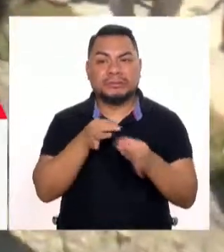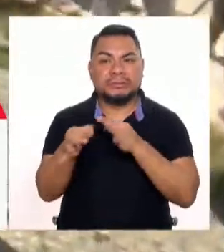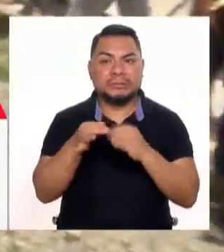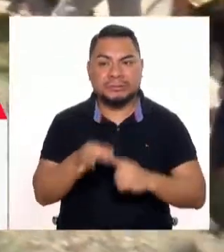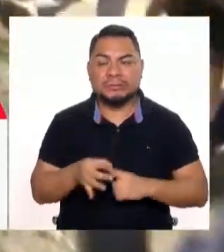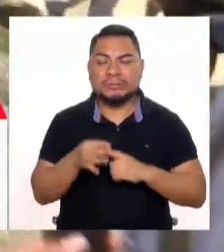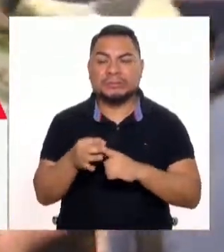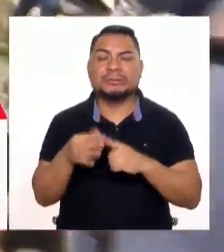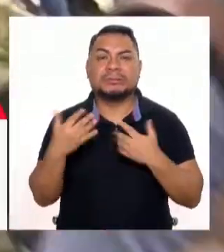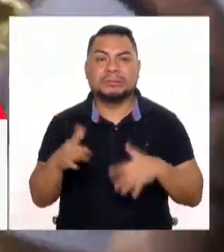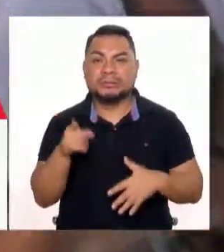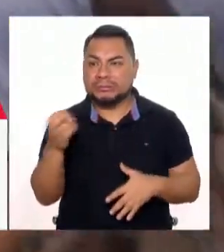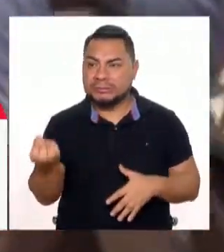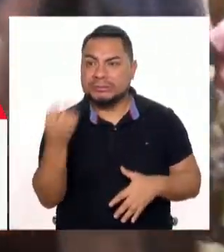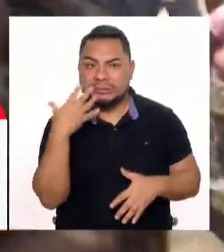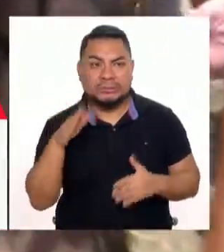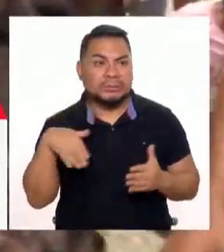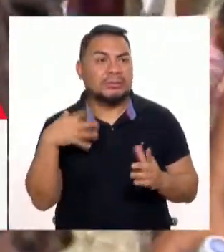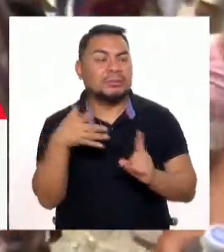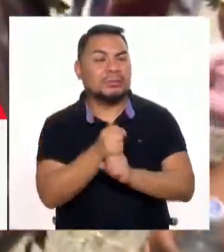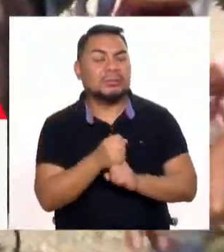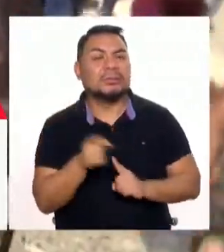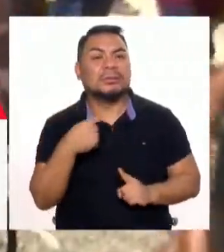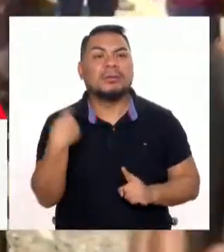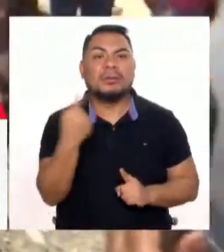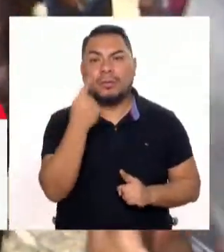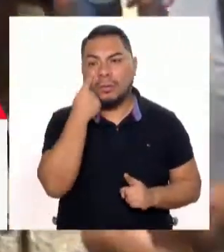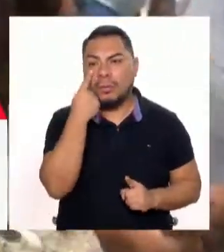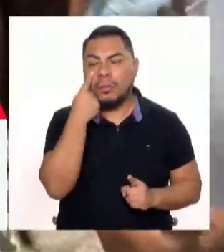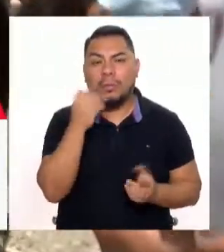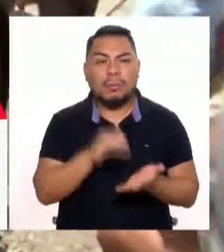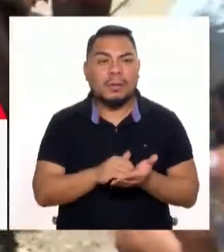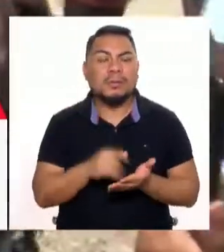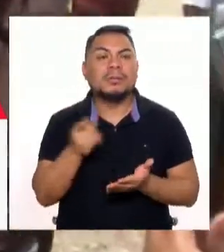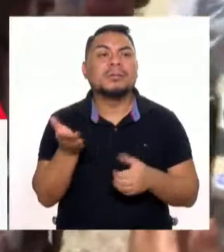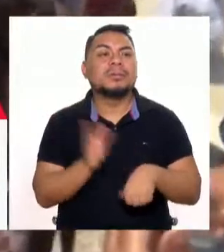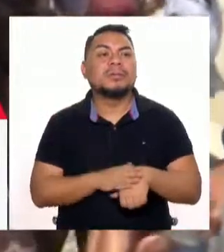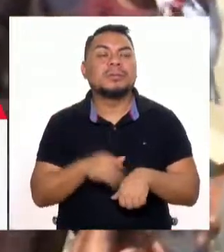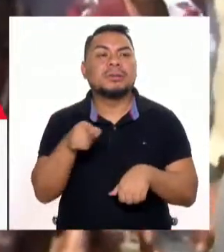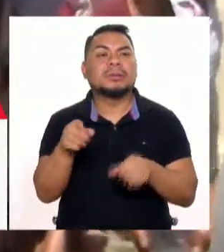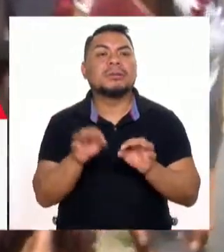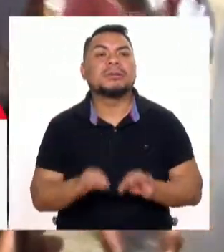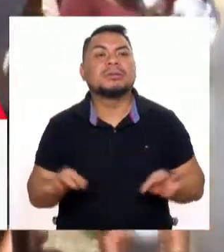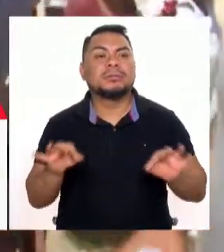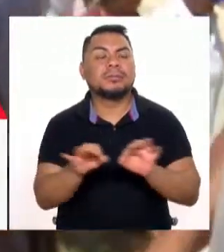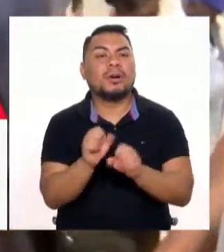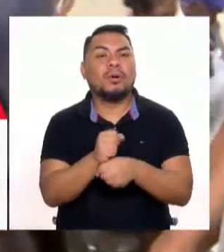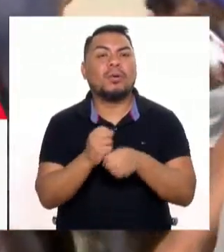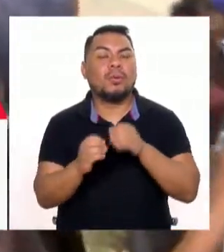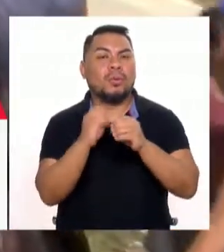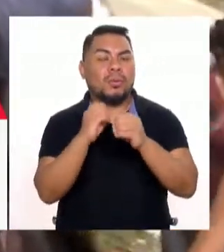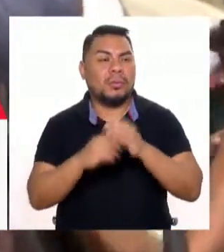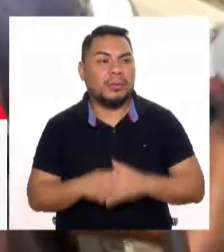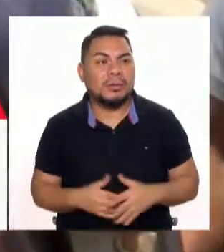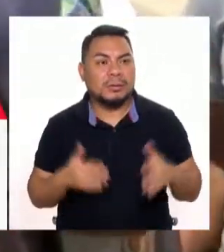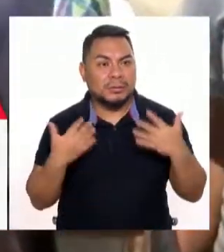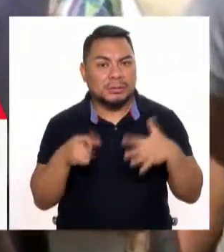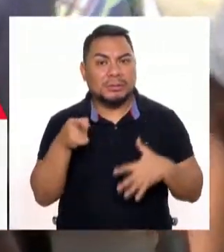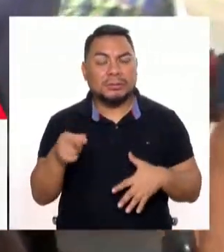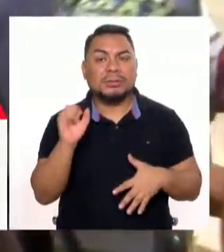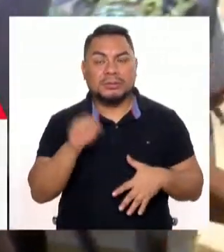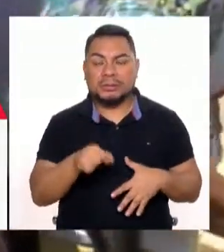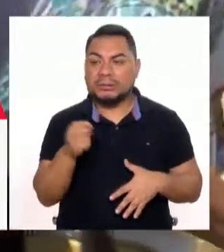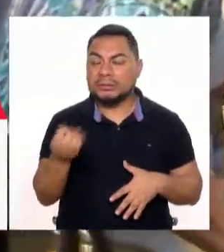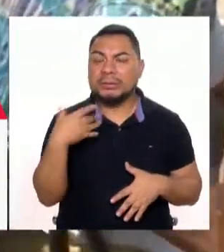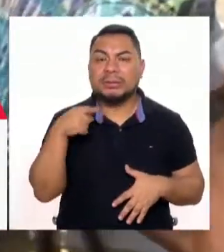que nos han hecho alcanzar para conocer un poco más sobre esta importante obra que va a